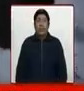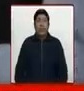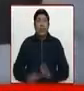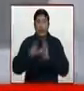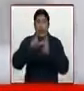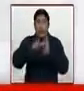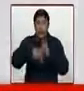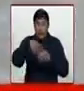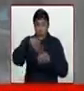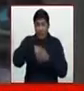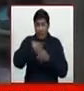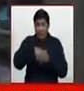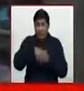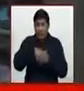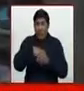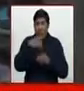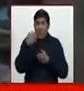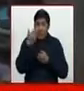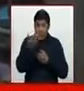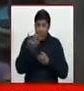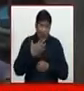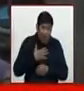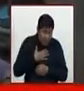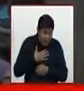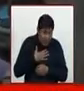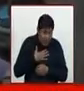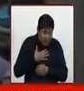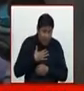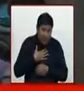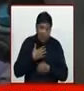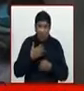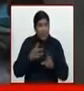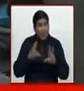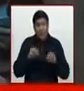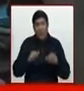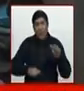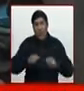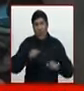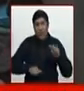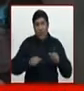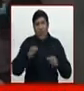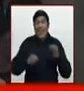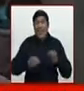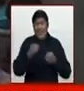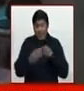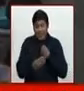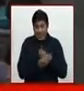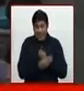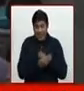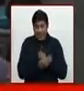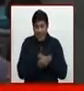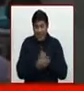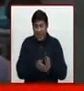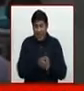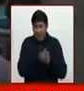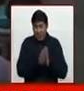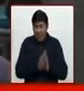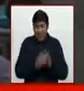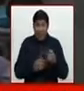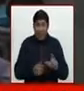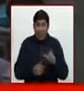Y después de las elecciones, usted y yo vamos a salir de dudas. Si en las entidades financieras están